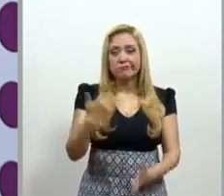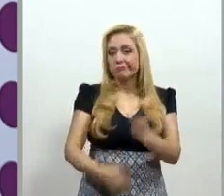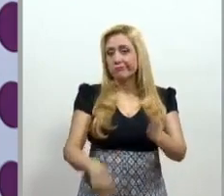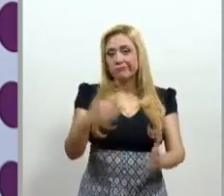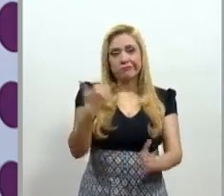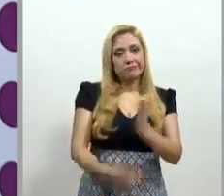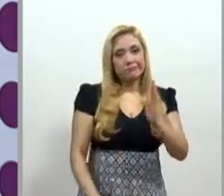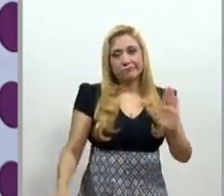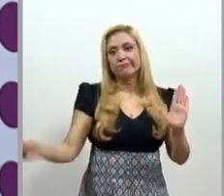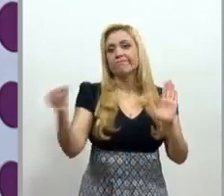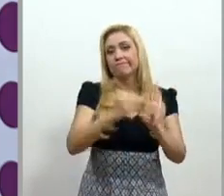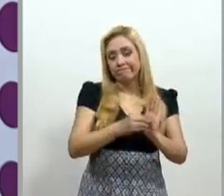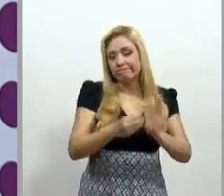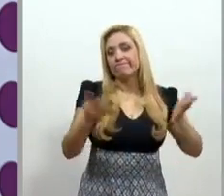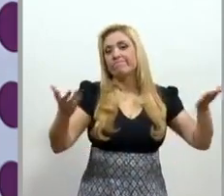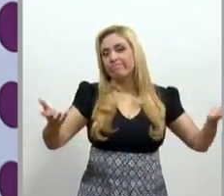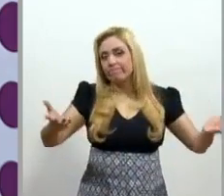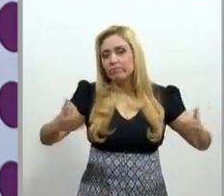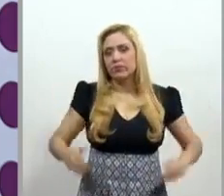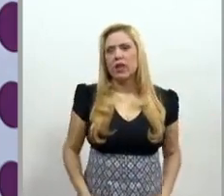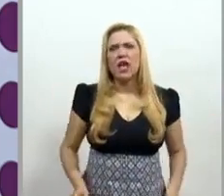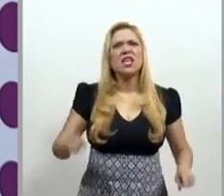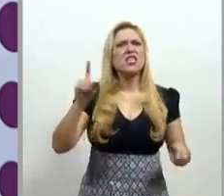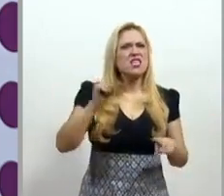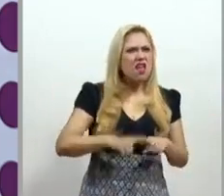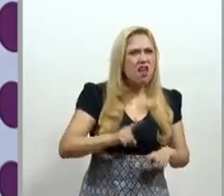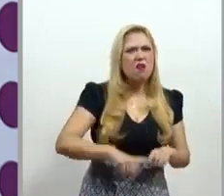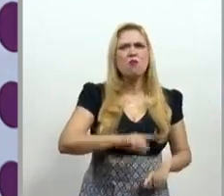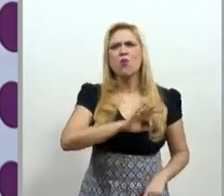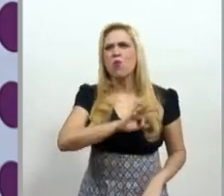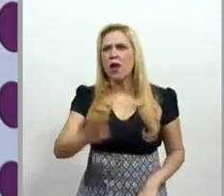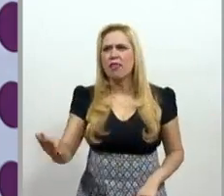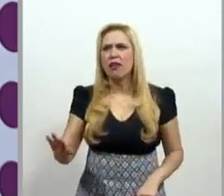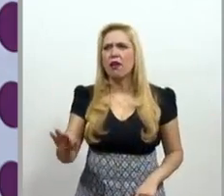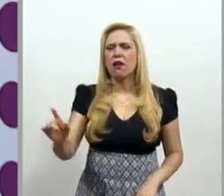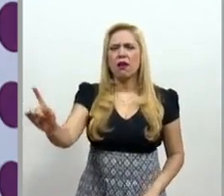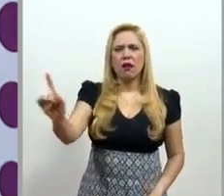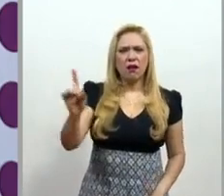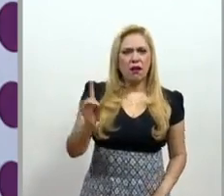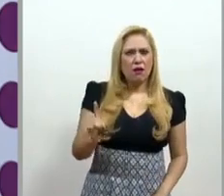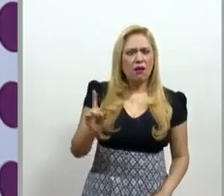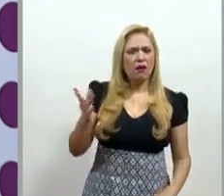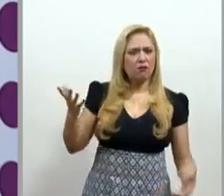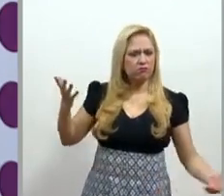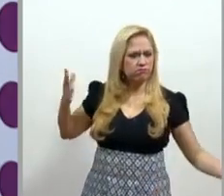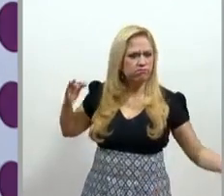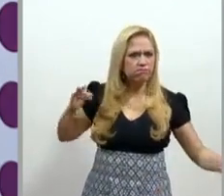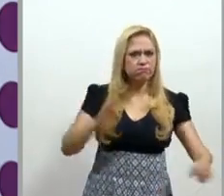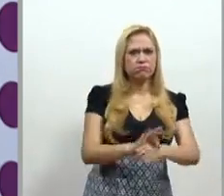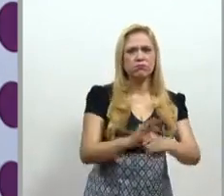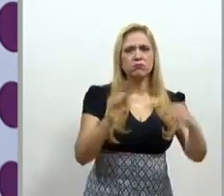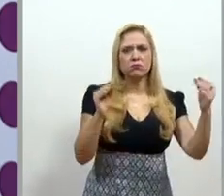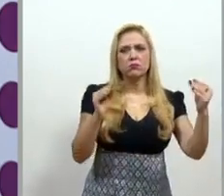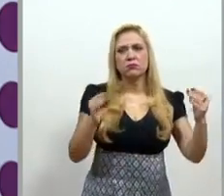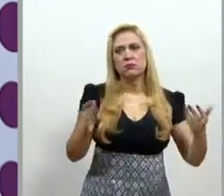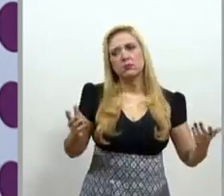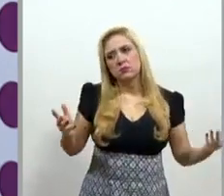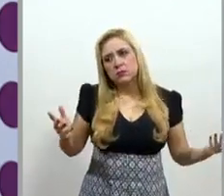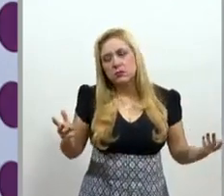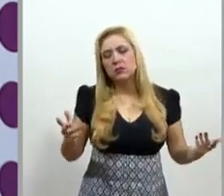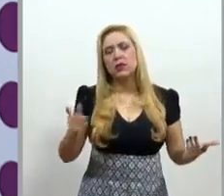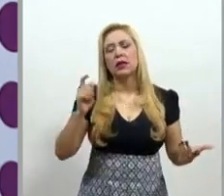de cuestiones. Entonces, la pregunta de quién puede venir a defender el derecho humano me parece que tiene que plantearse en términos de un equilibrio entre